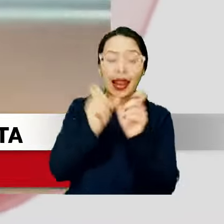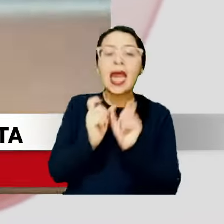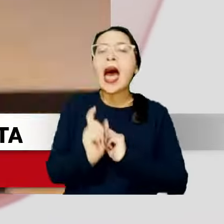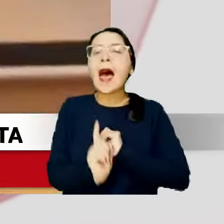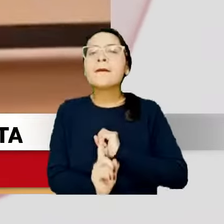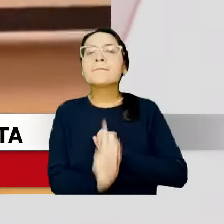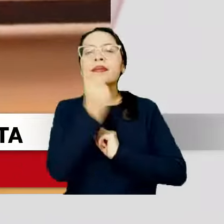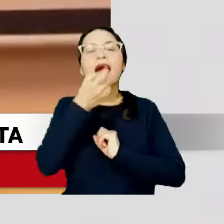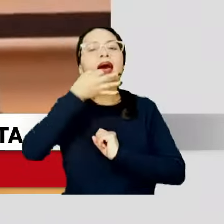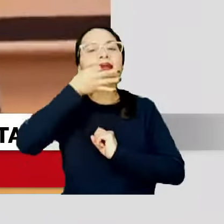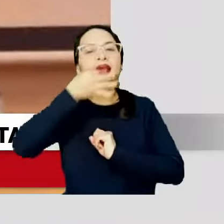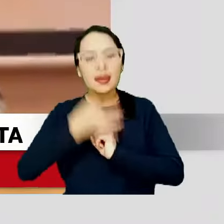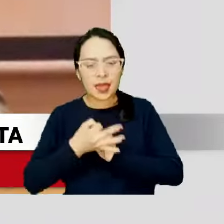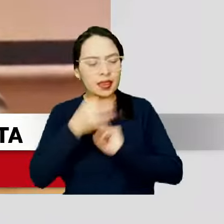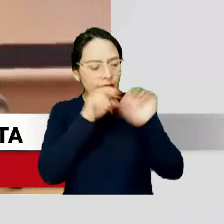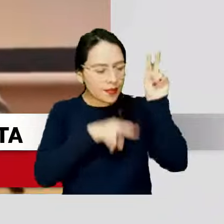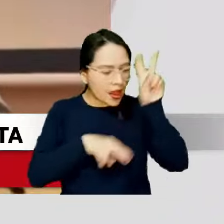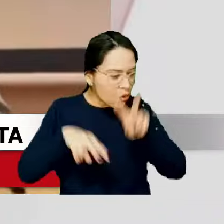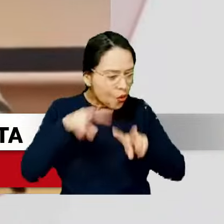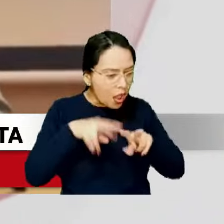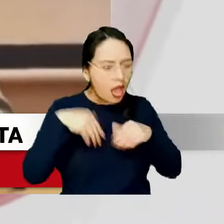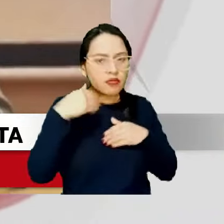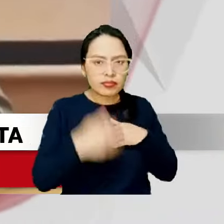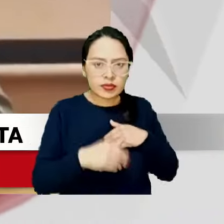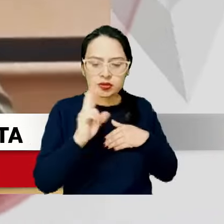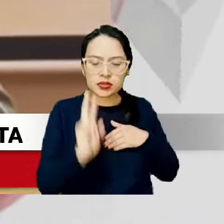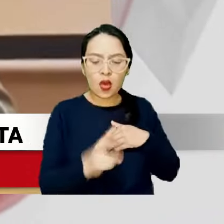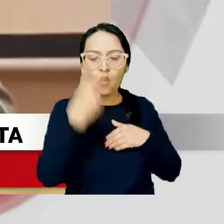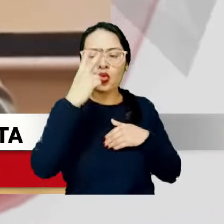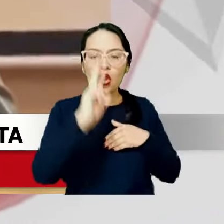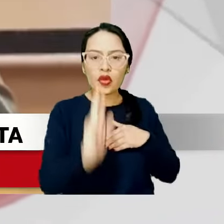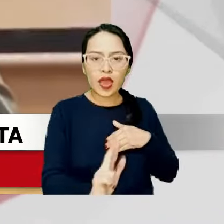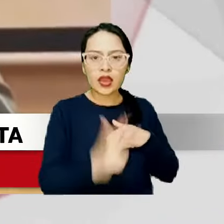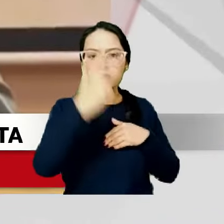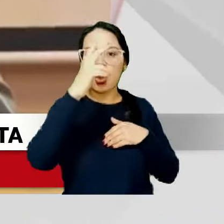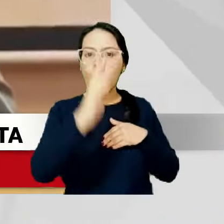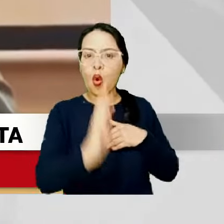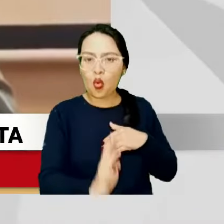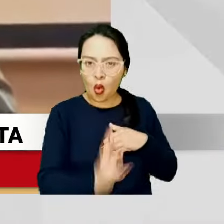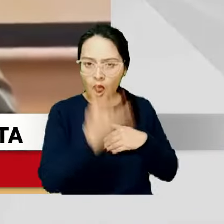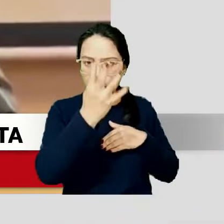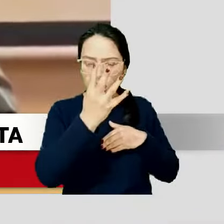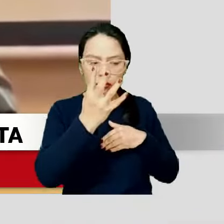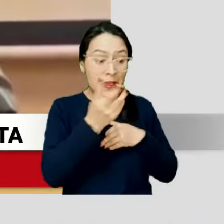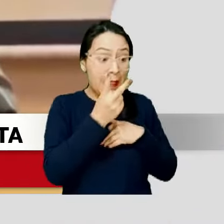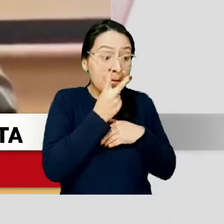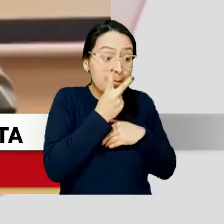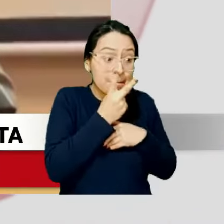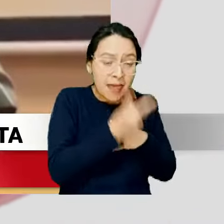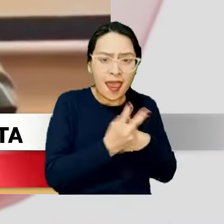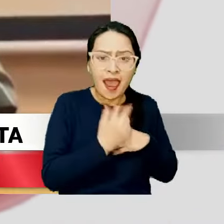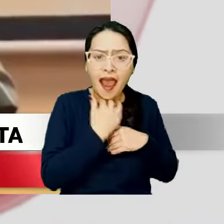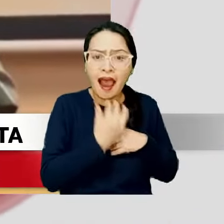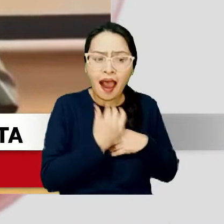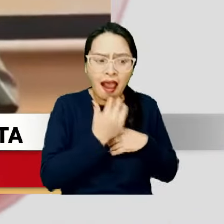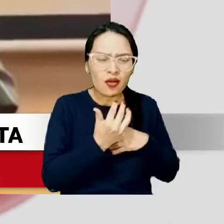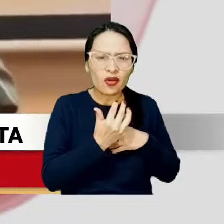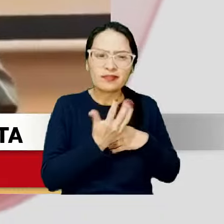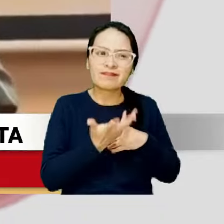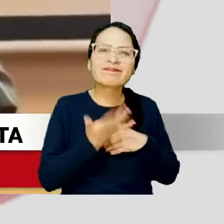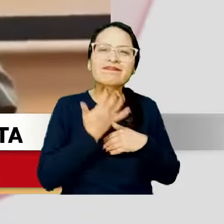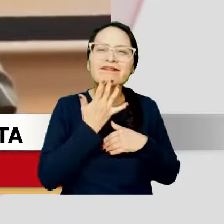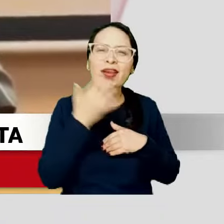cuatro valoraciones médicas haya dejado pasar, no se haya dado cuenta algo tan evidente revisando a una